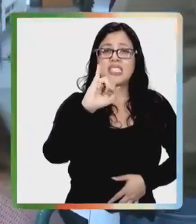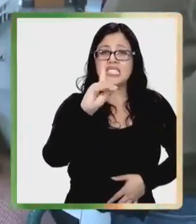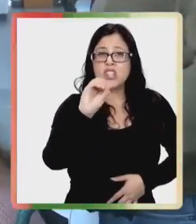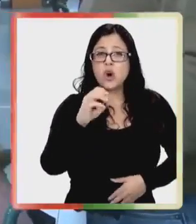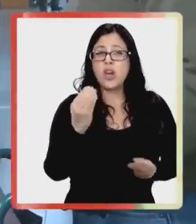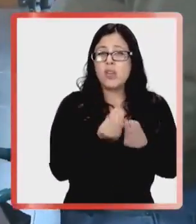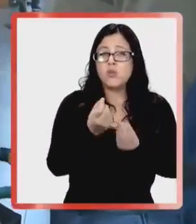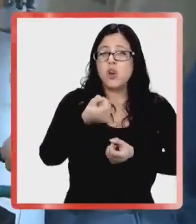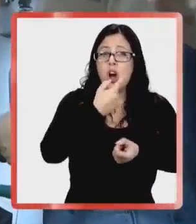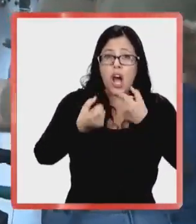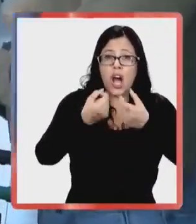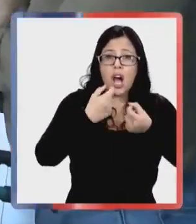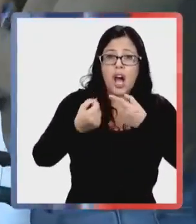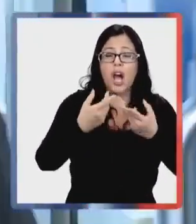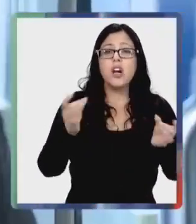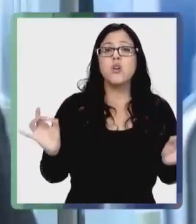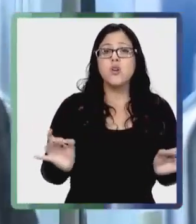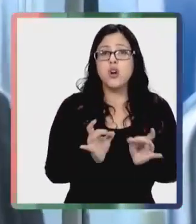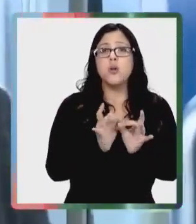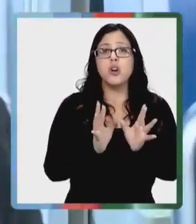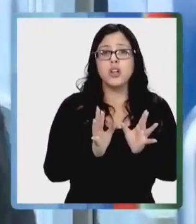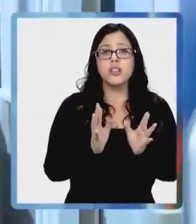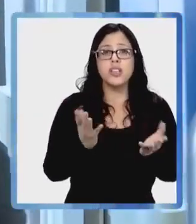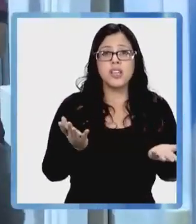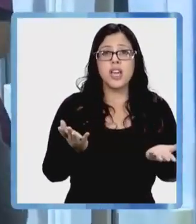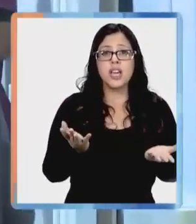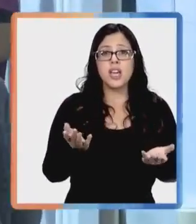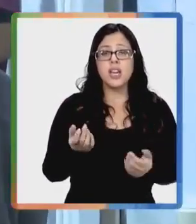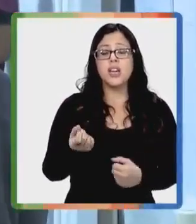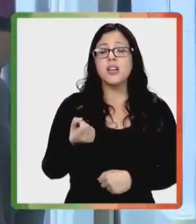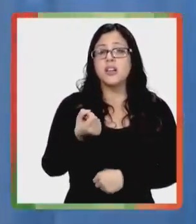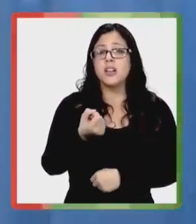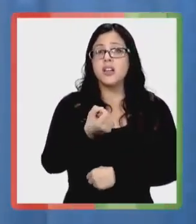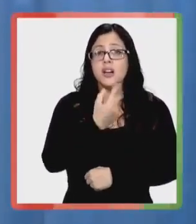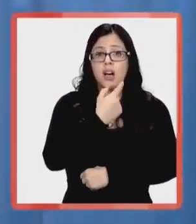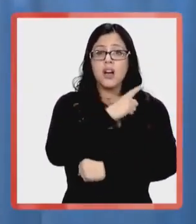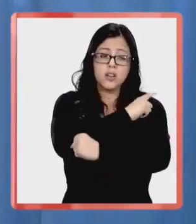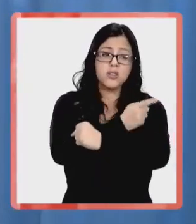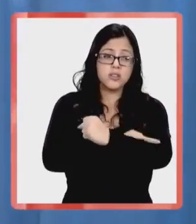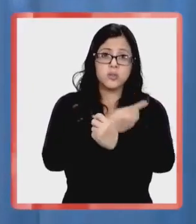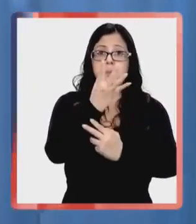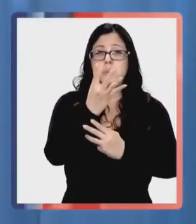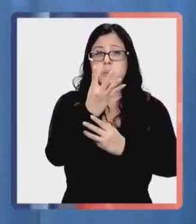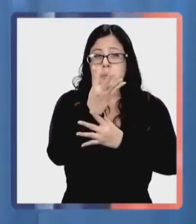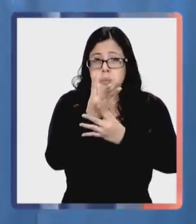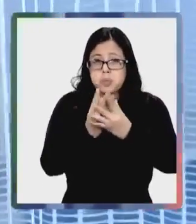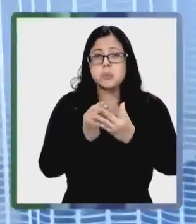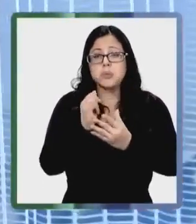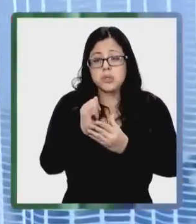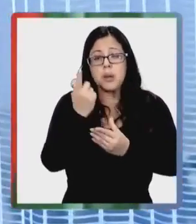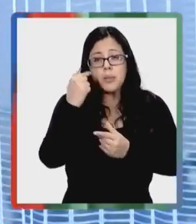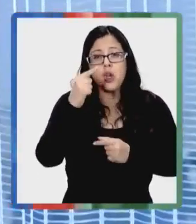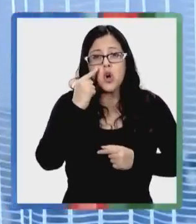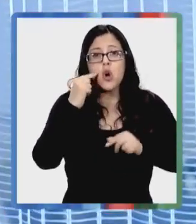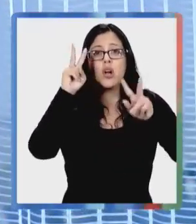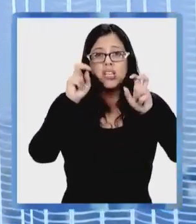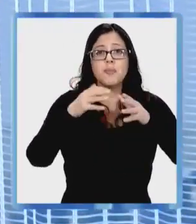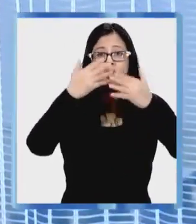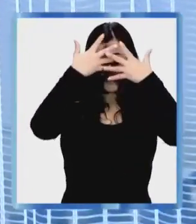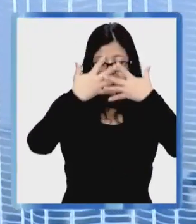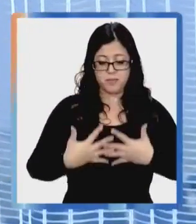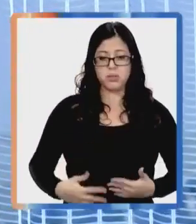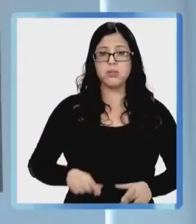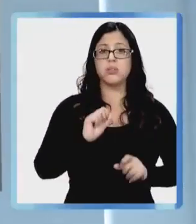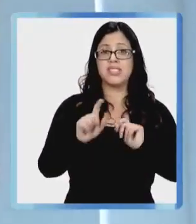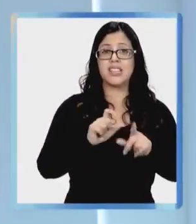muchos medicamentos, puede tener algún déficit de vitamina, eso es evidente que sí. El aparato